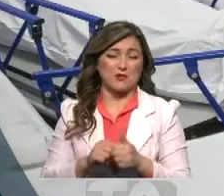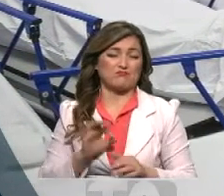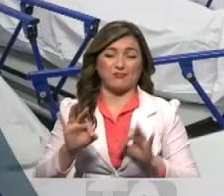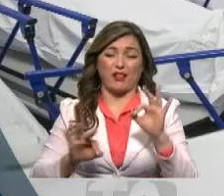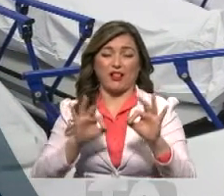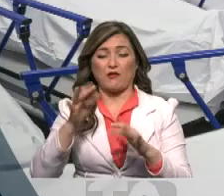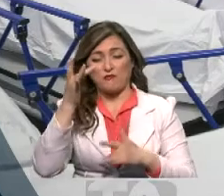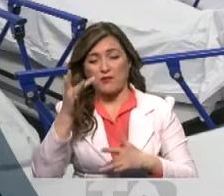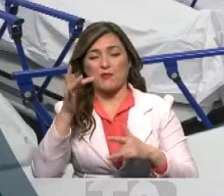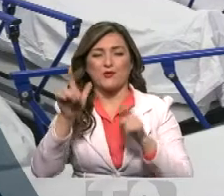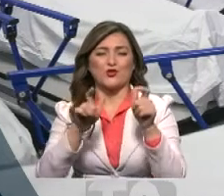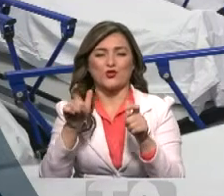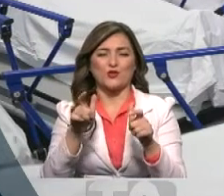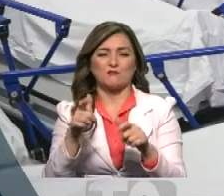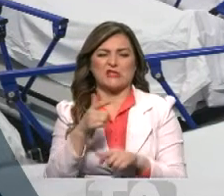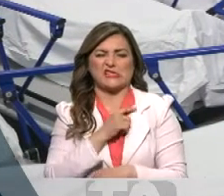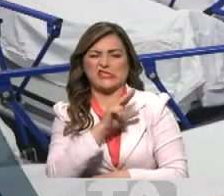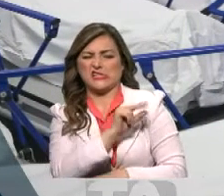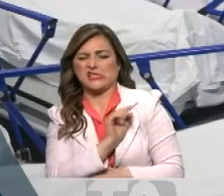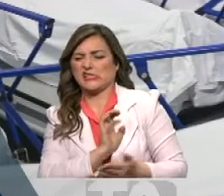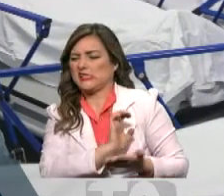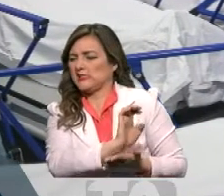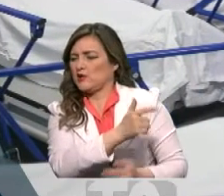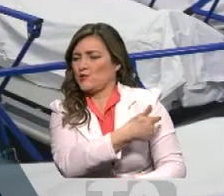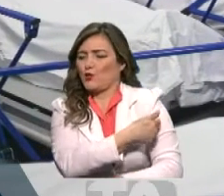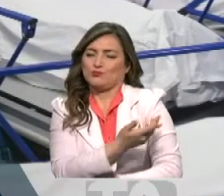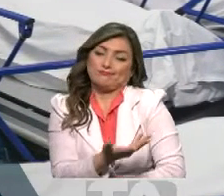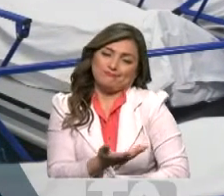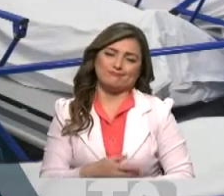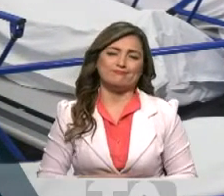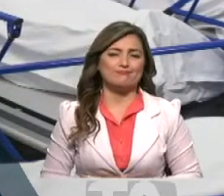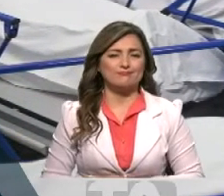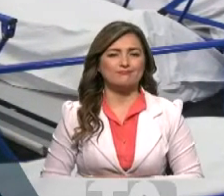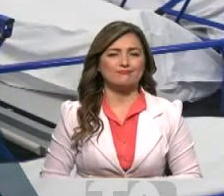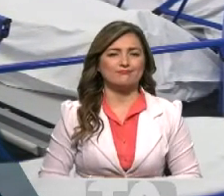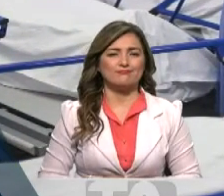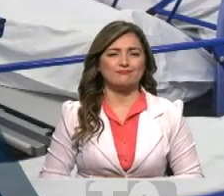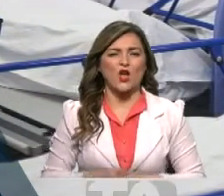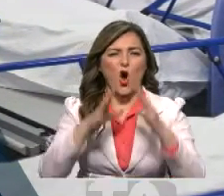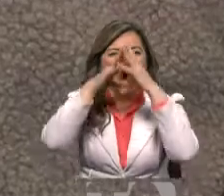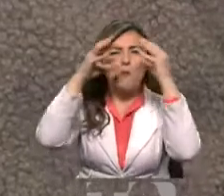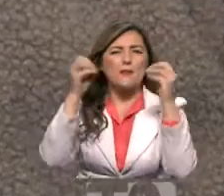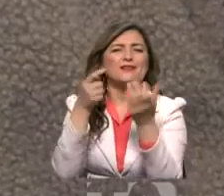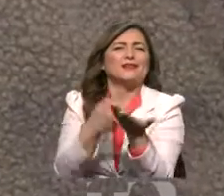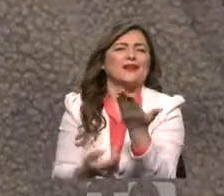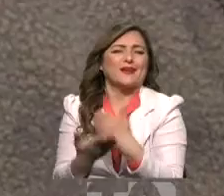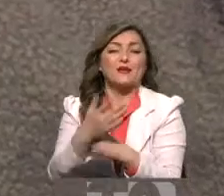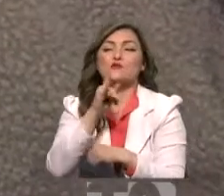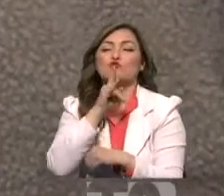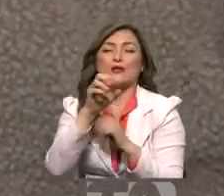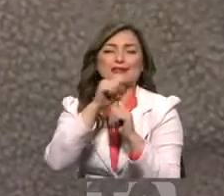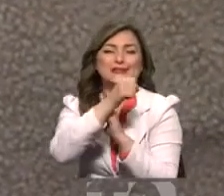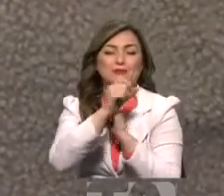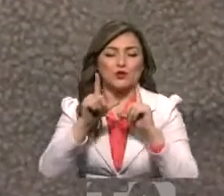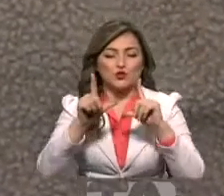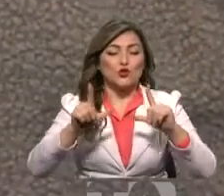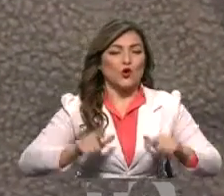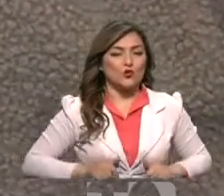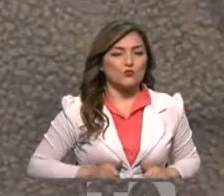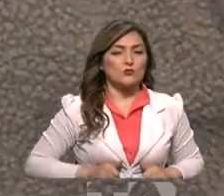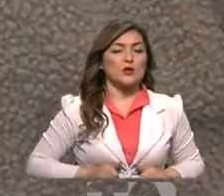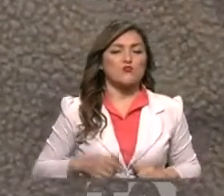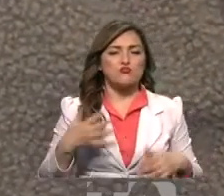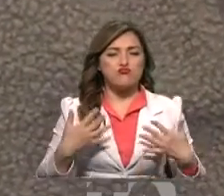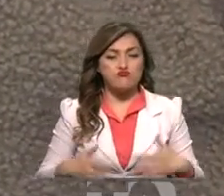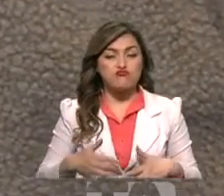deben a gente que no se ha vacunado. ¿Qué es lo que nosotros tenemos que entender? Que en los Estados Unidos el sistema sanitario pues ha